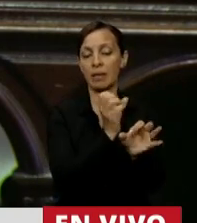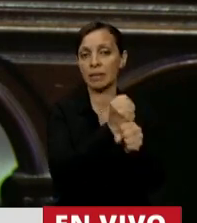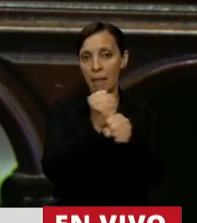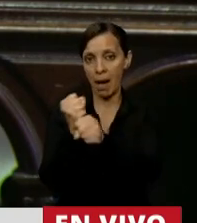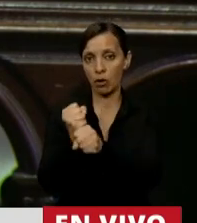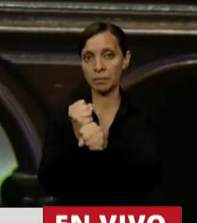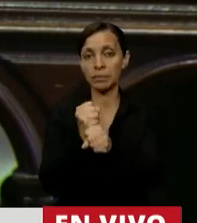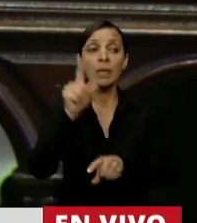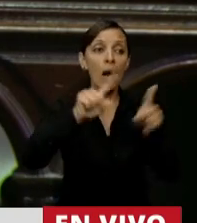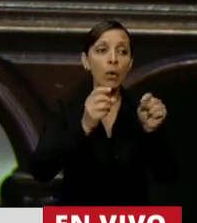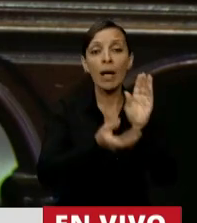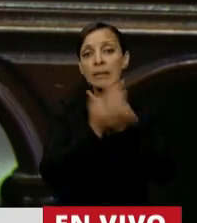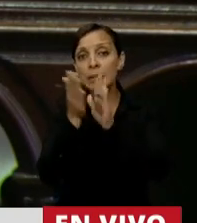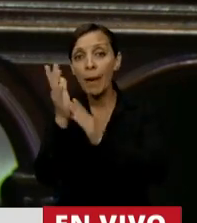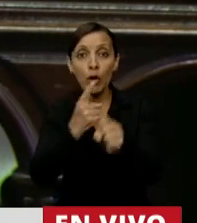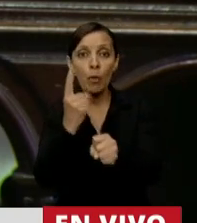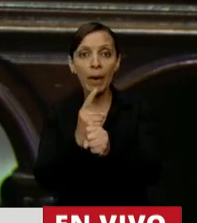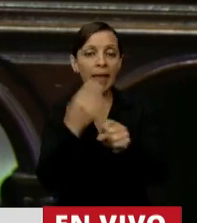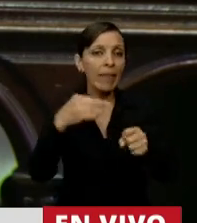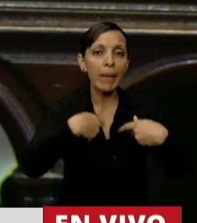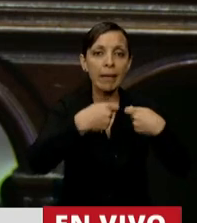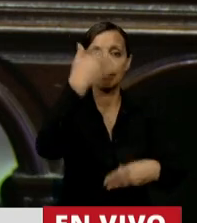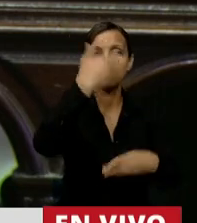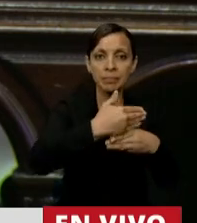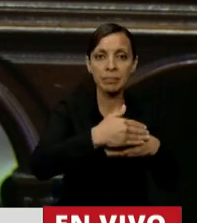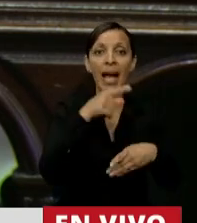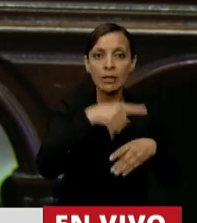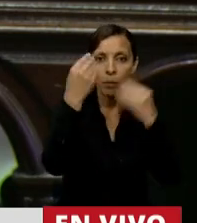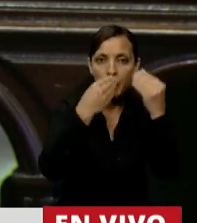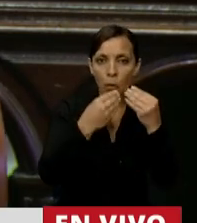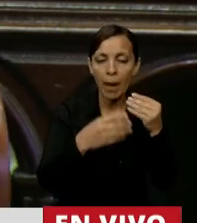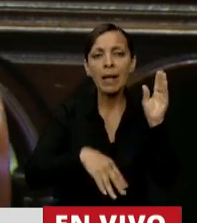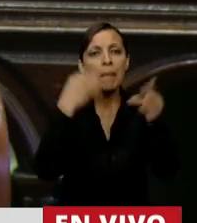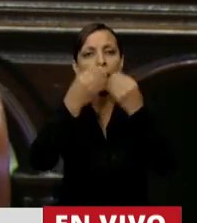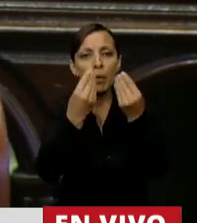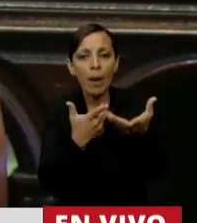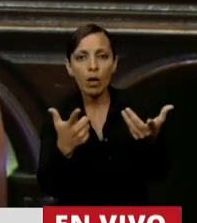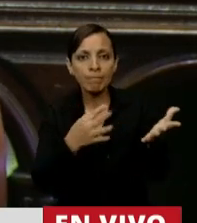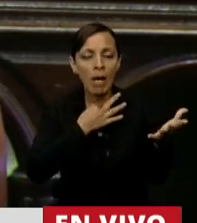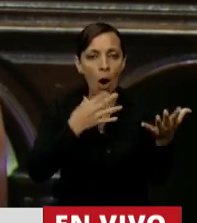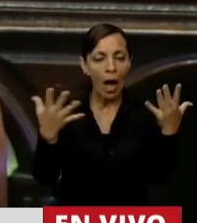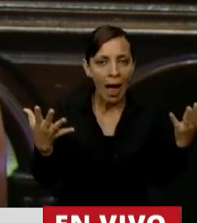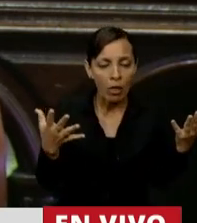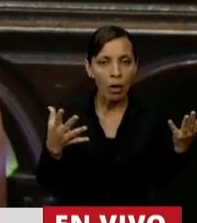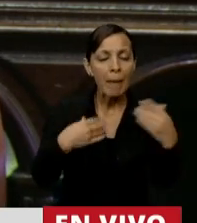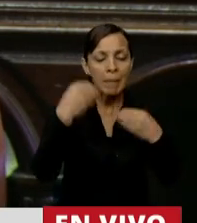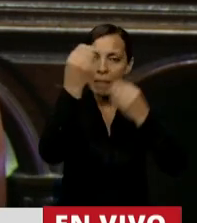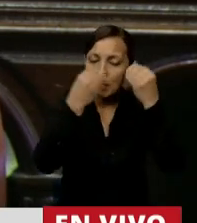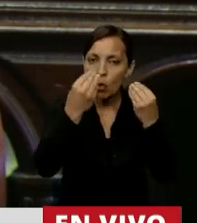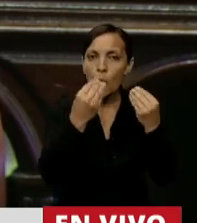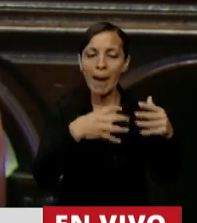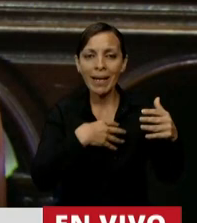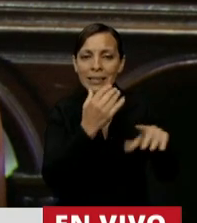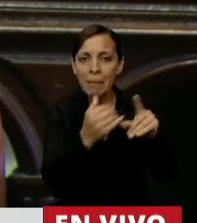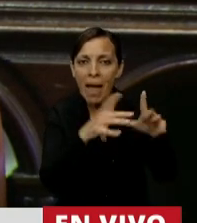ir y van a cerrar sus pymes o sus comercios. Me preocupan los que no tienen resto. A mí me preocupa la clase media